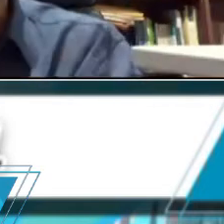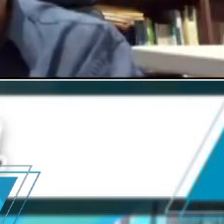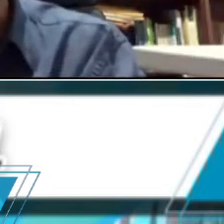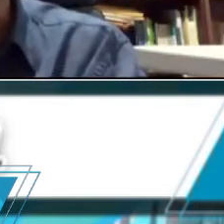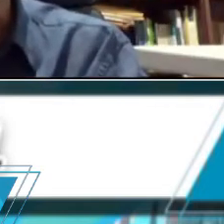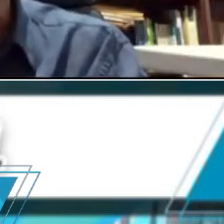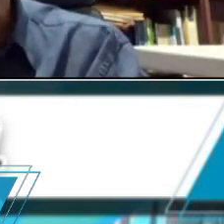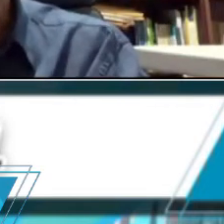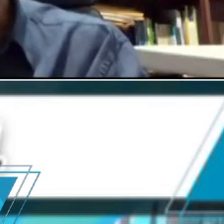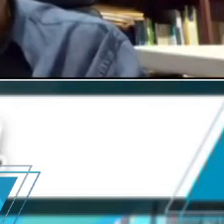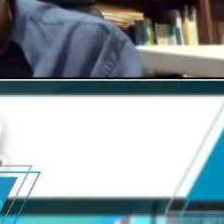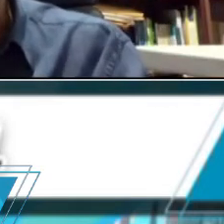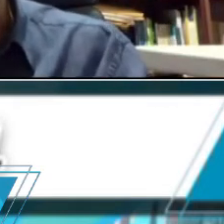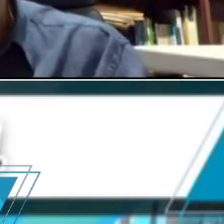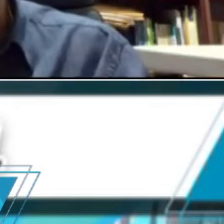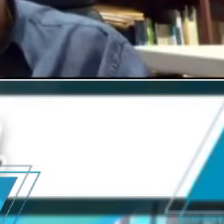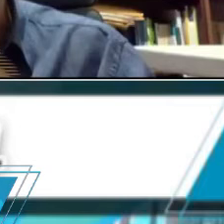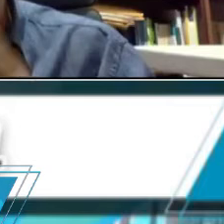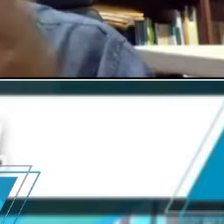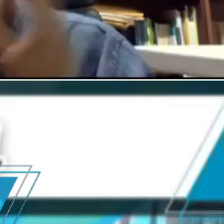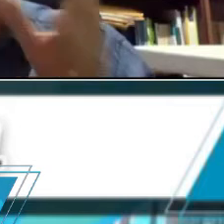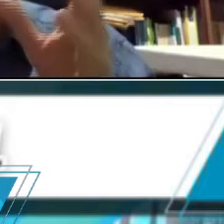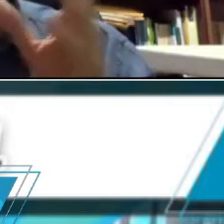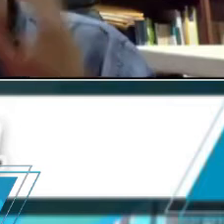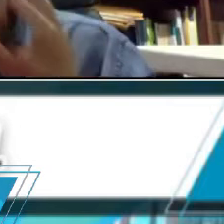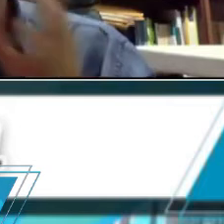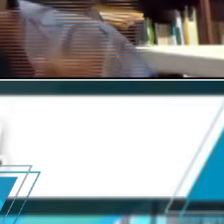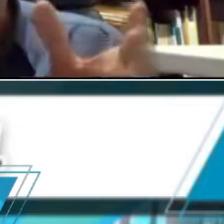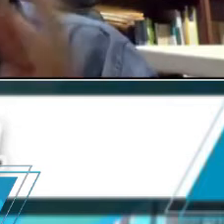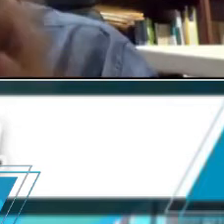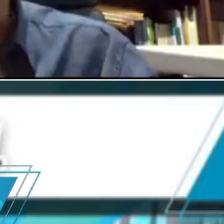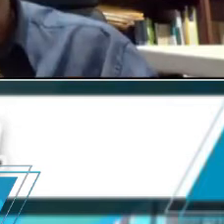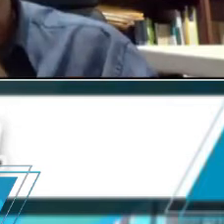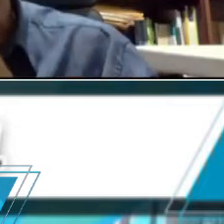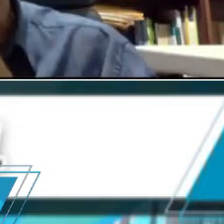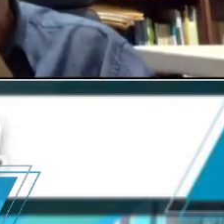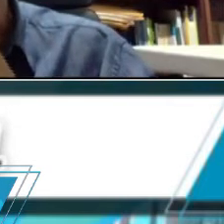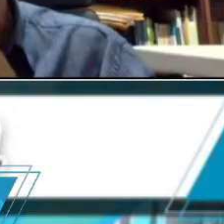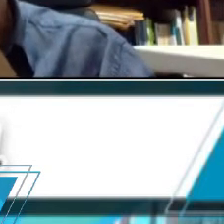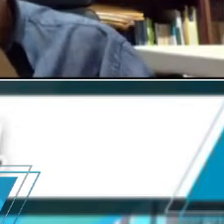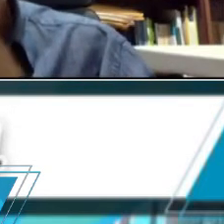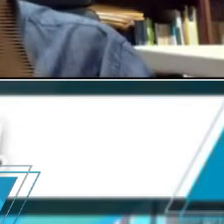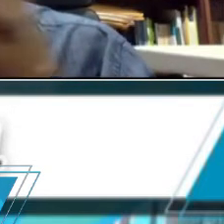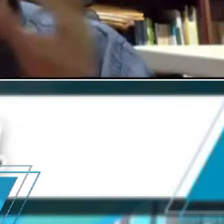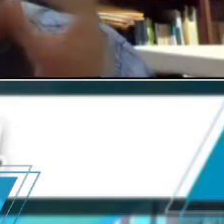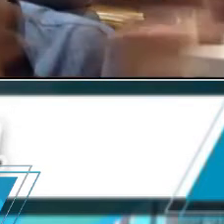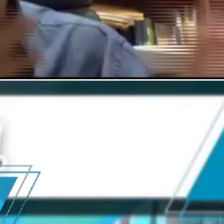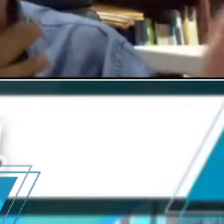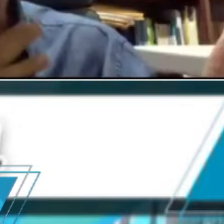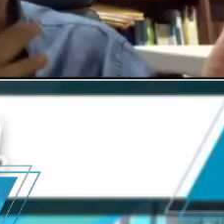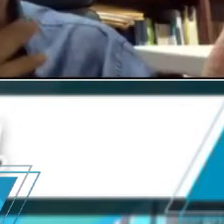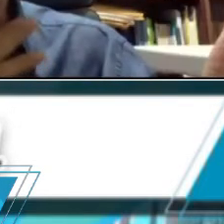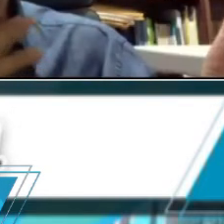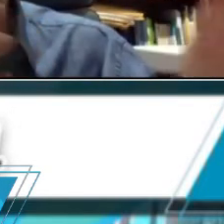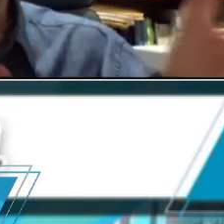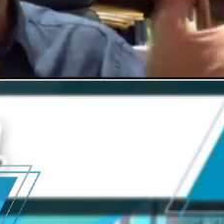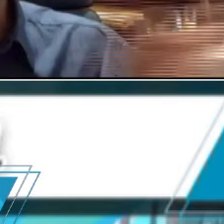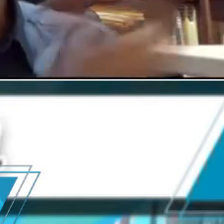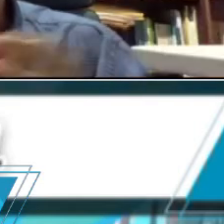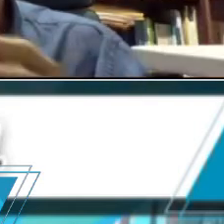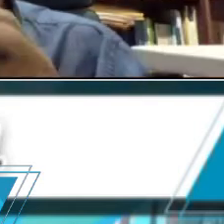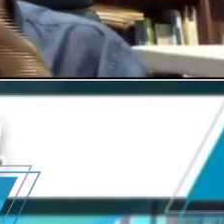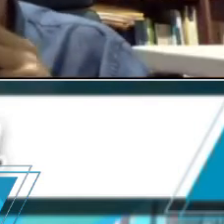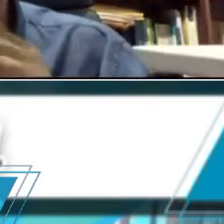gente acude a esta economía informal que ya de por sí viene creciendo, ¿verdad? En Costa Rica del año pasado